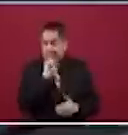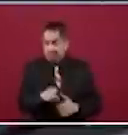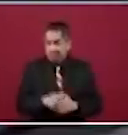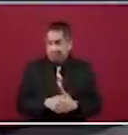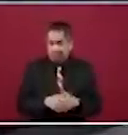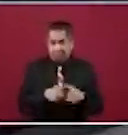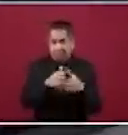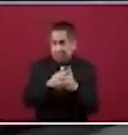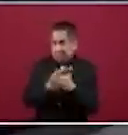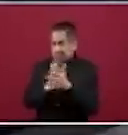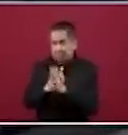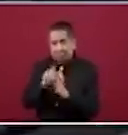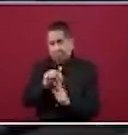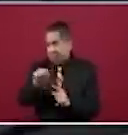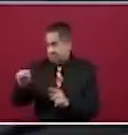mafia en,